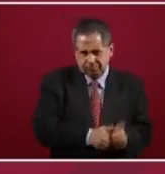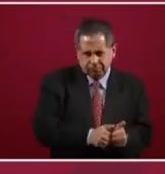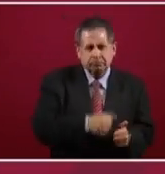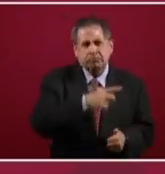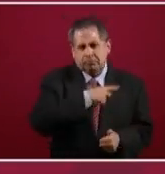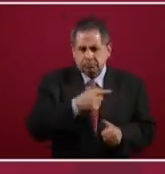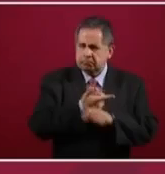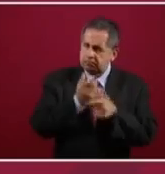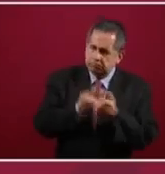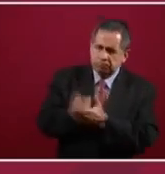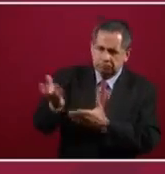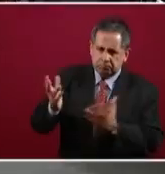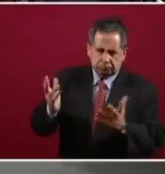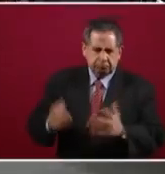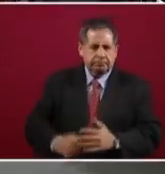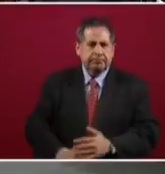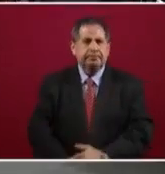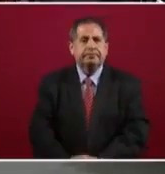libertad.